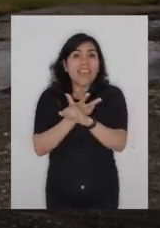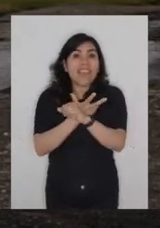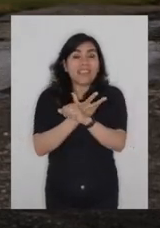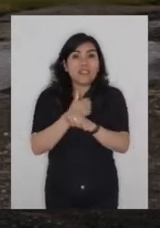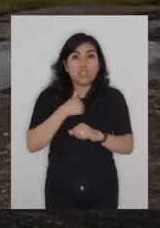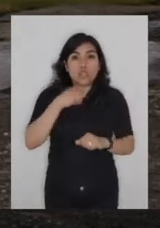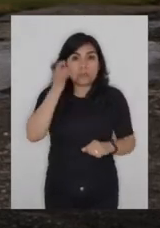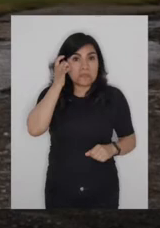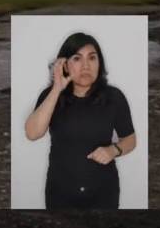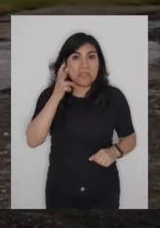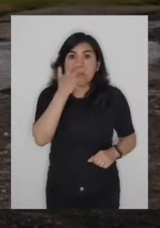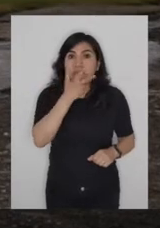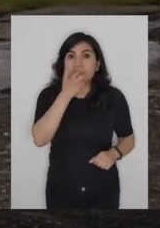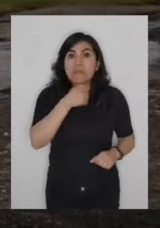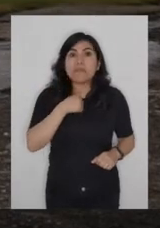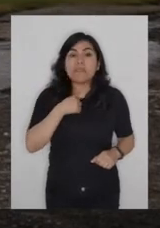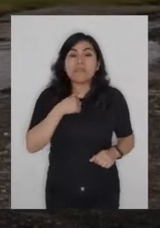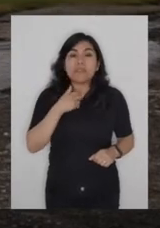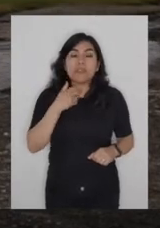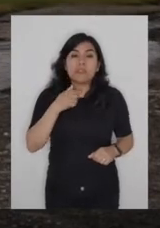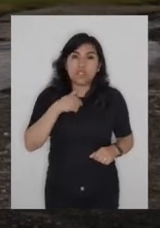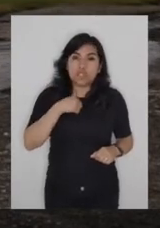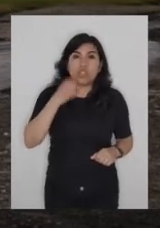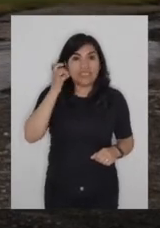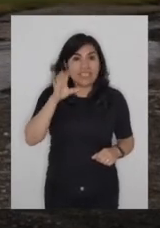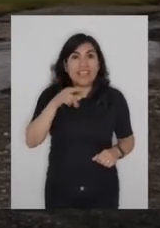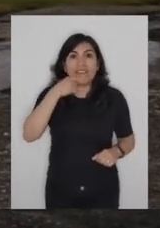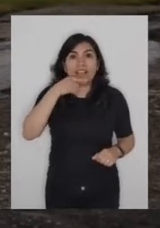Yo sé hablar mi idioma.